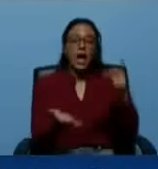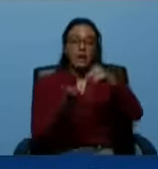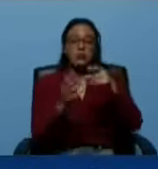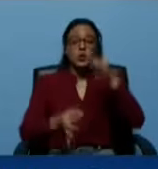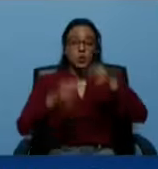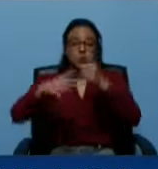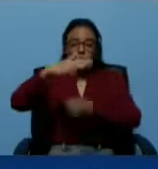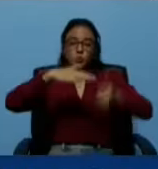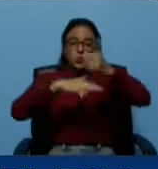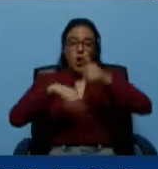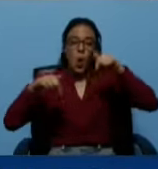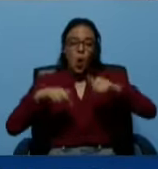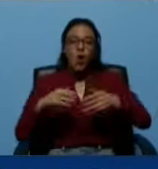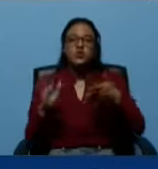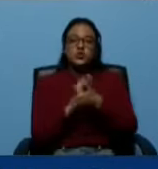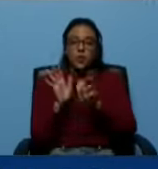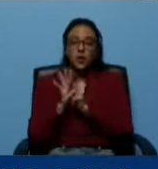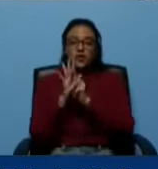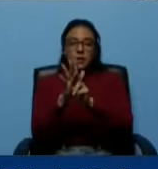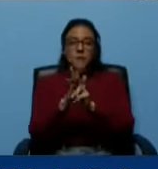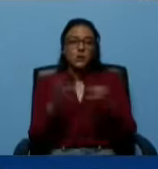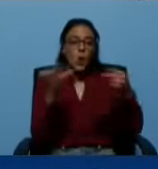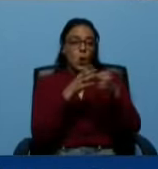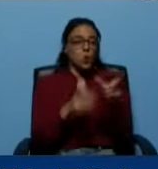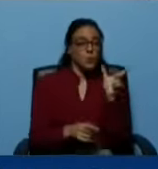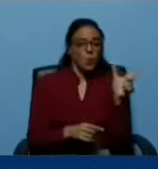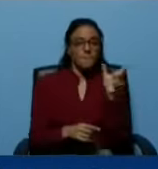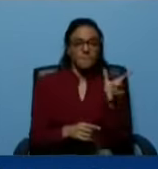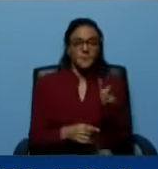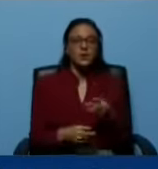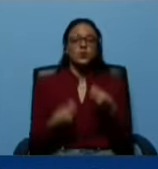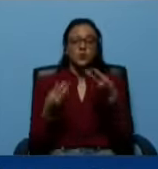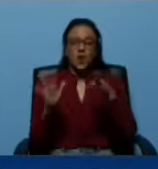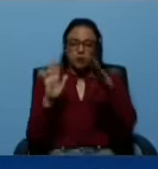Supremo de Justicia el día de hoy en representación del Partido Socialista Unido de Venezuela.